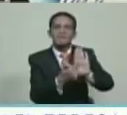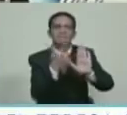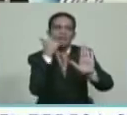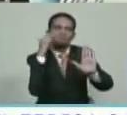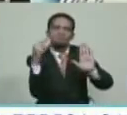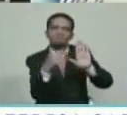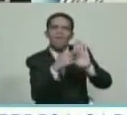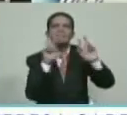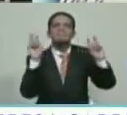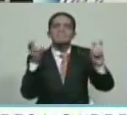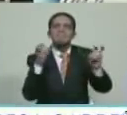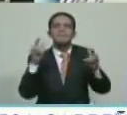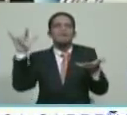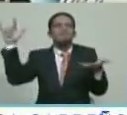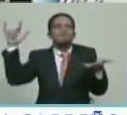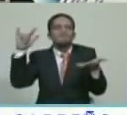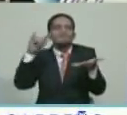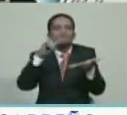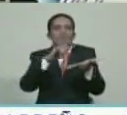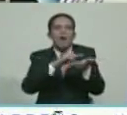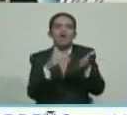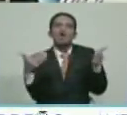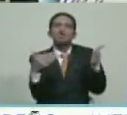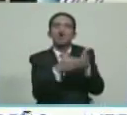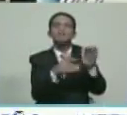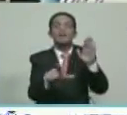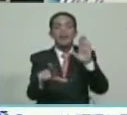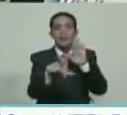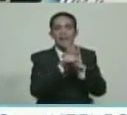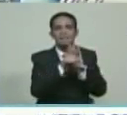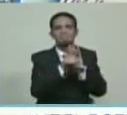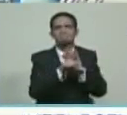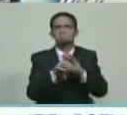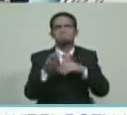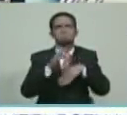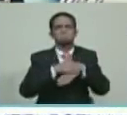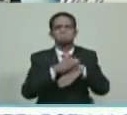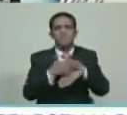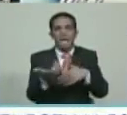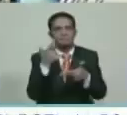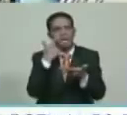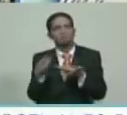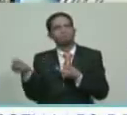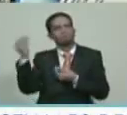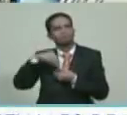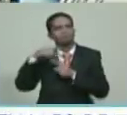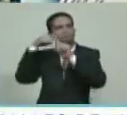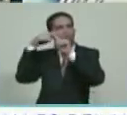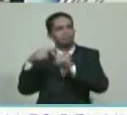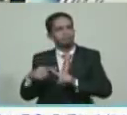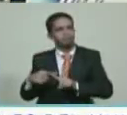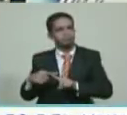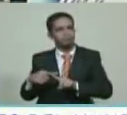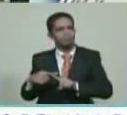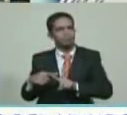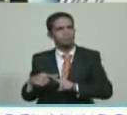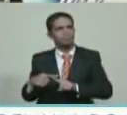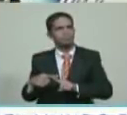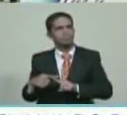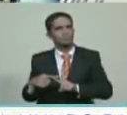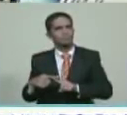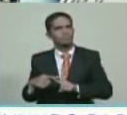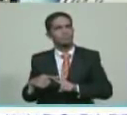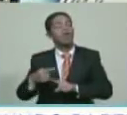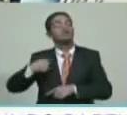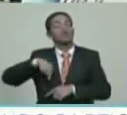tema de los vuelos ilegales y de las pistas clandestinas, pero bueno, ahora agregar el balance general. Nosotros